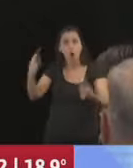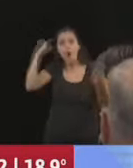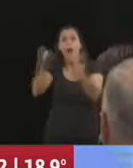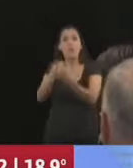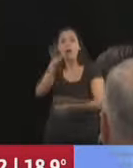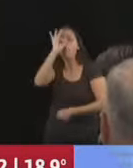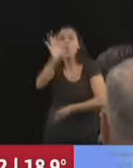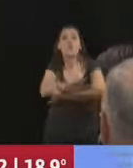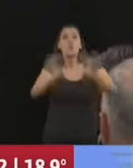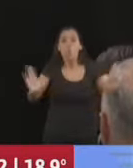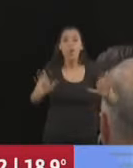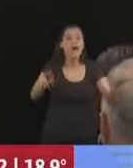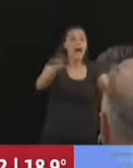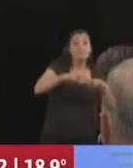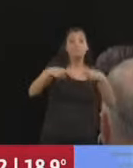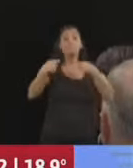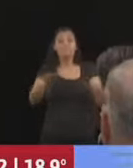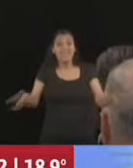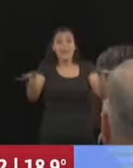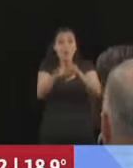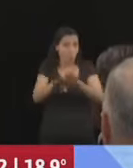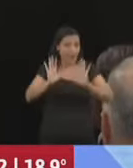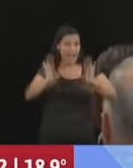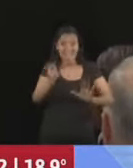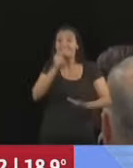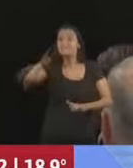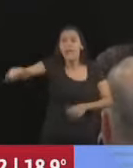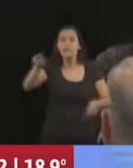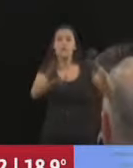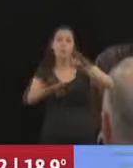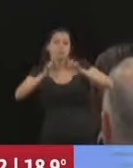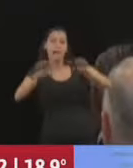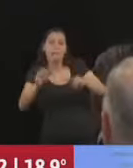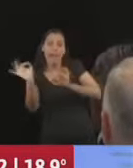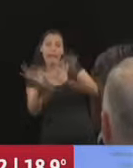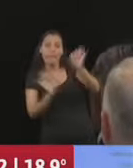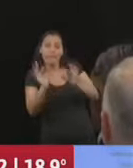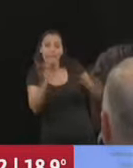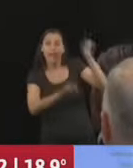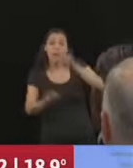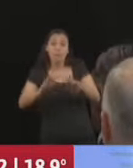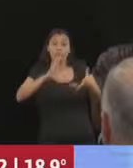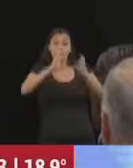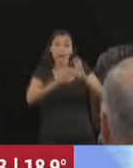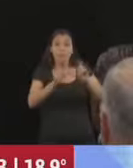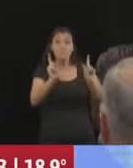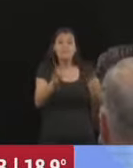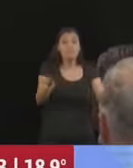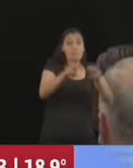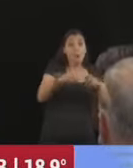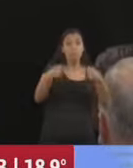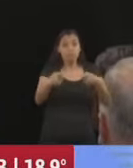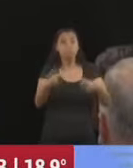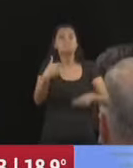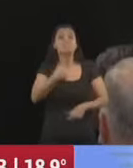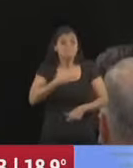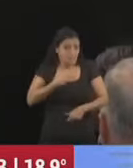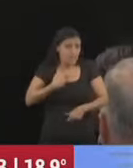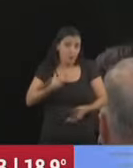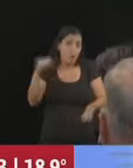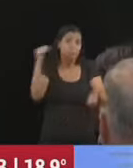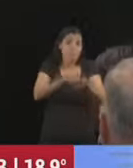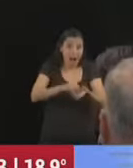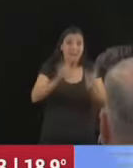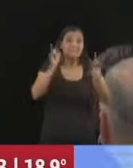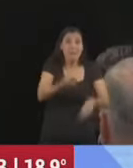más de lo que le ingresa. Con lo cual, en el objetivo de fondo coincidimos. Creo que el presidente planteó algo importante,